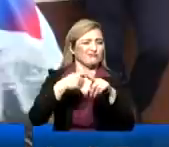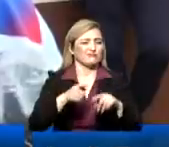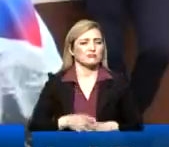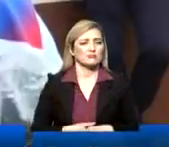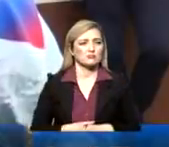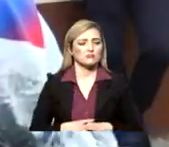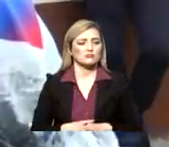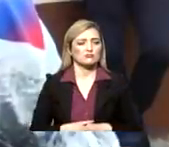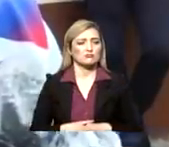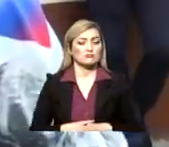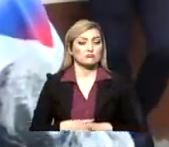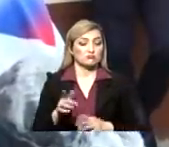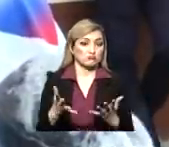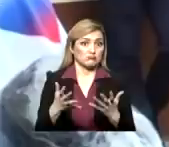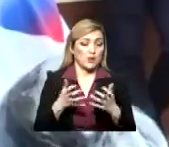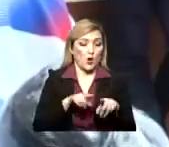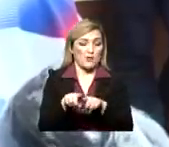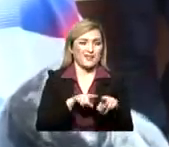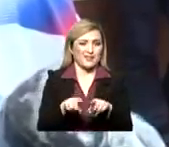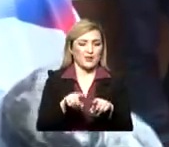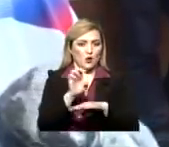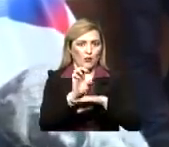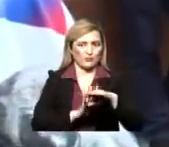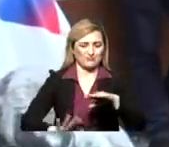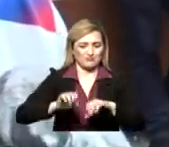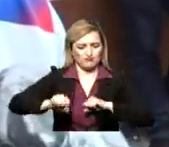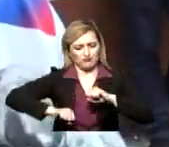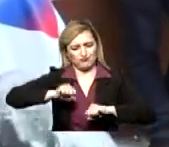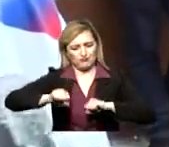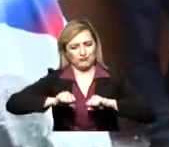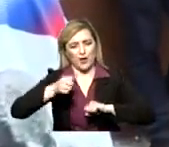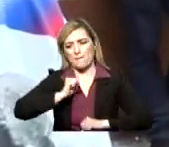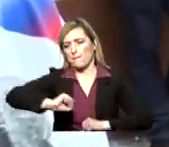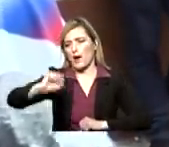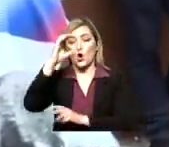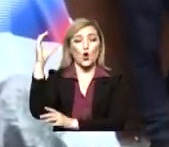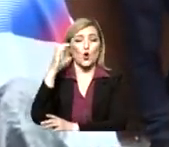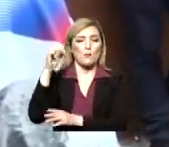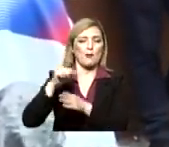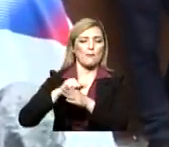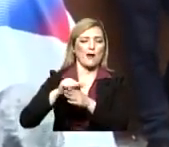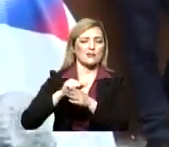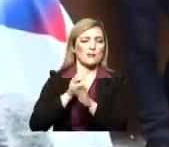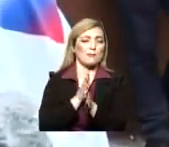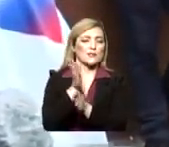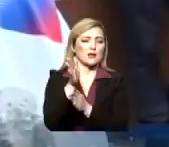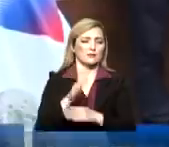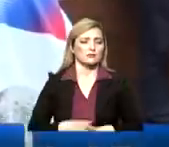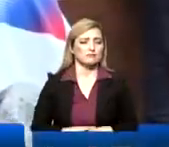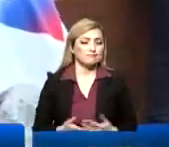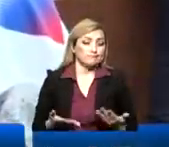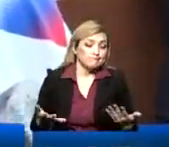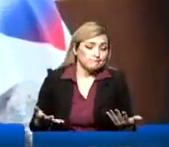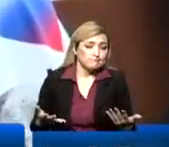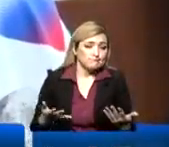sueños. Pensaba en competir en la Vuelta a la República, en irse a especializar a la ciudad, al país de Colombia, pero